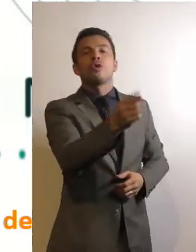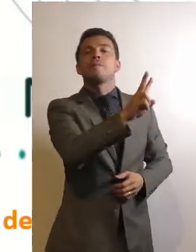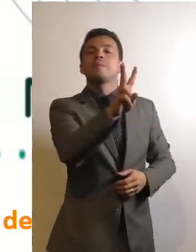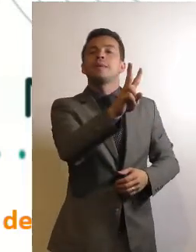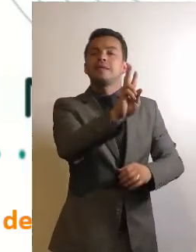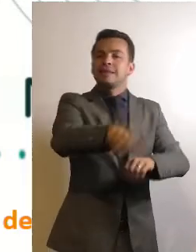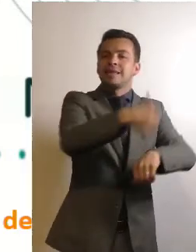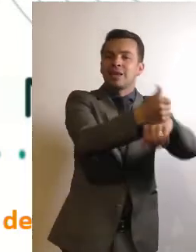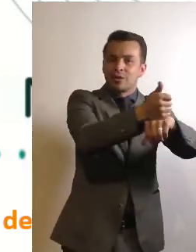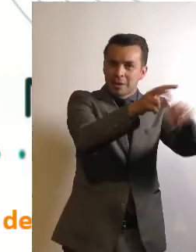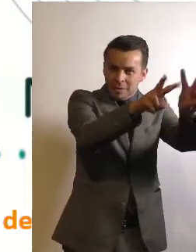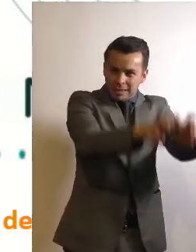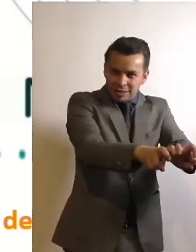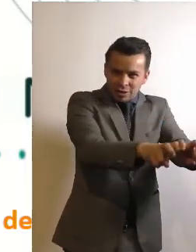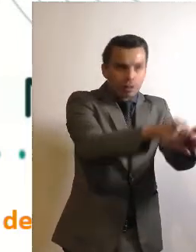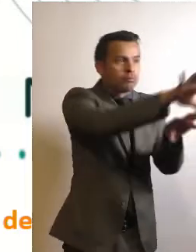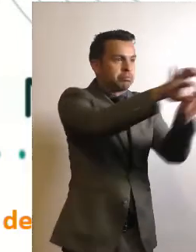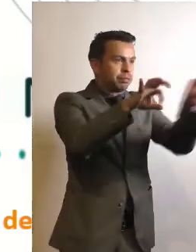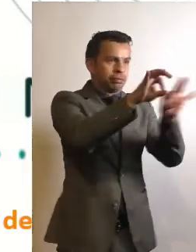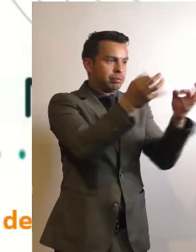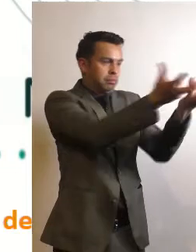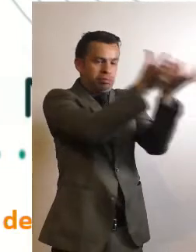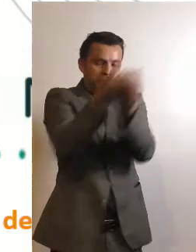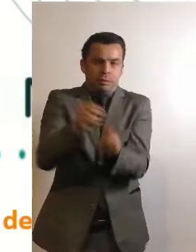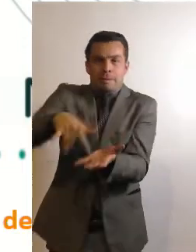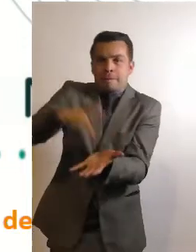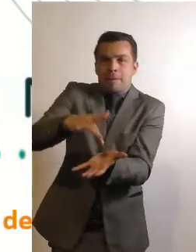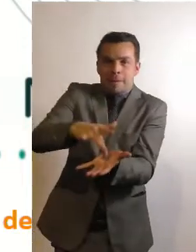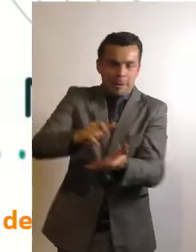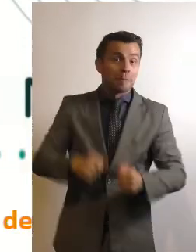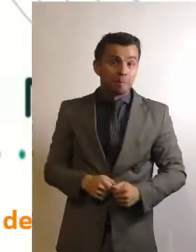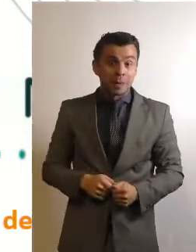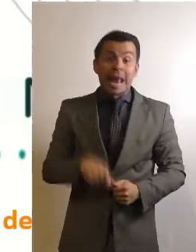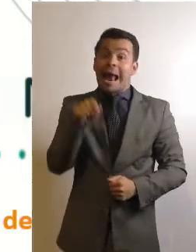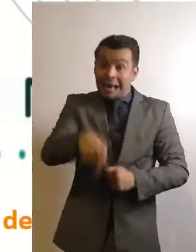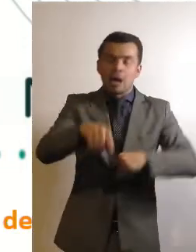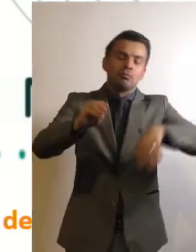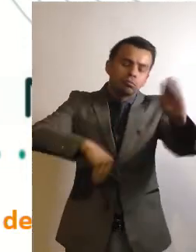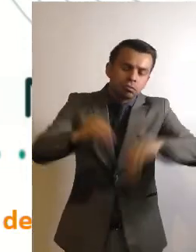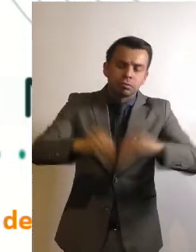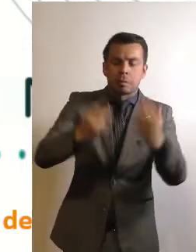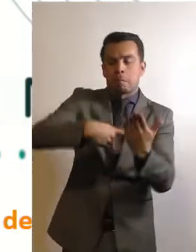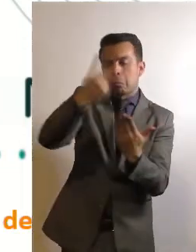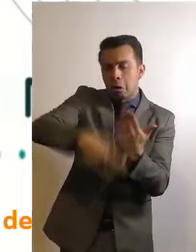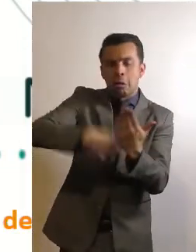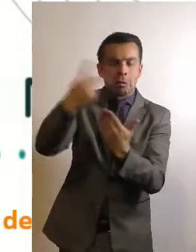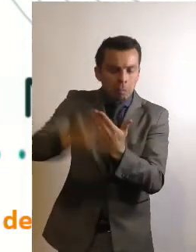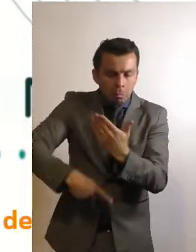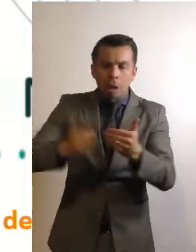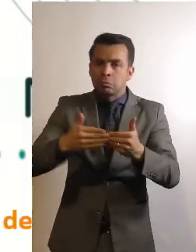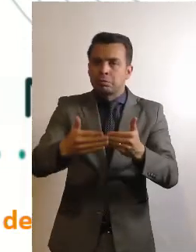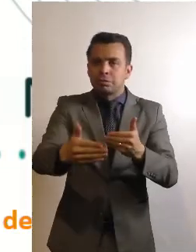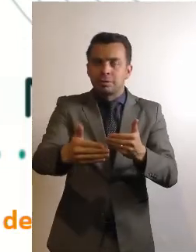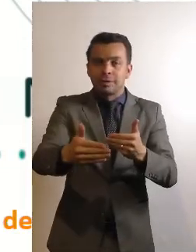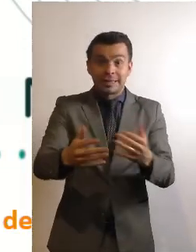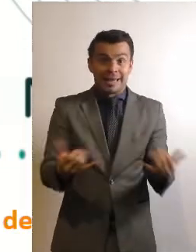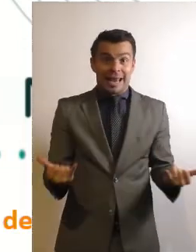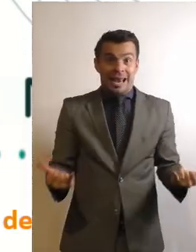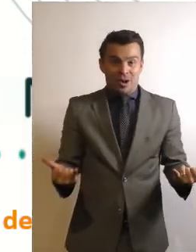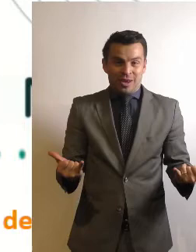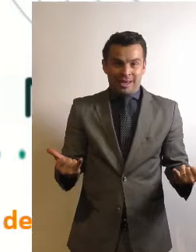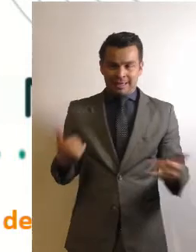Investigaciones. Y allí pues vienen desarrollándose algunos proyectos en esta época que estamos trabajando pues en